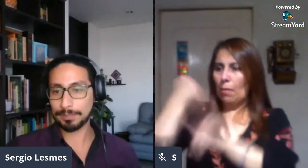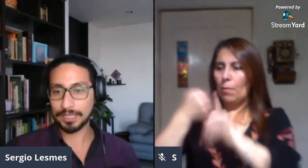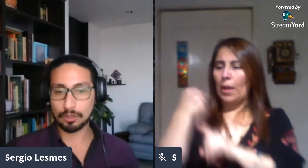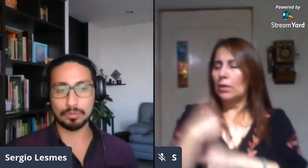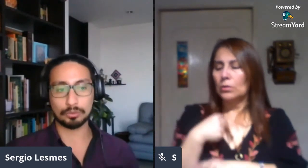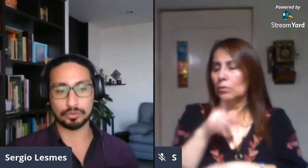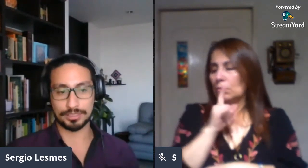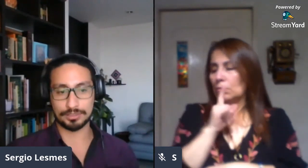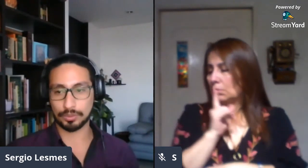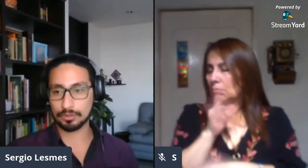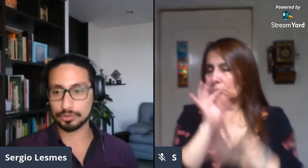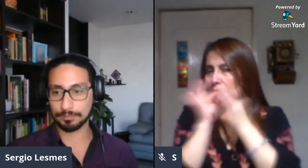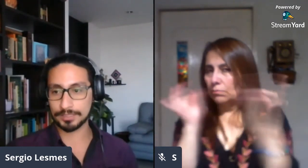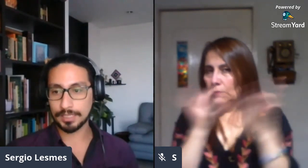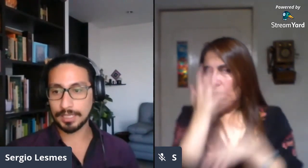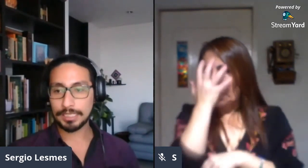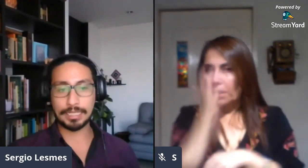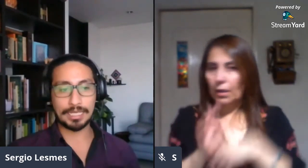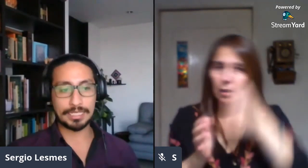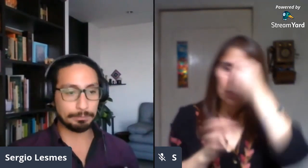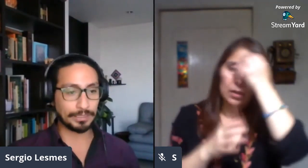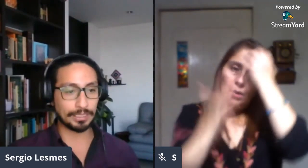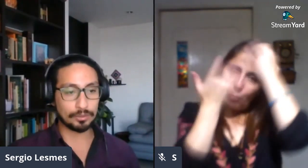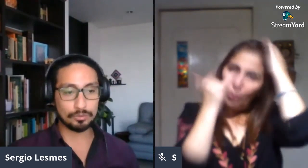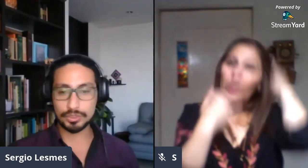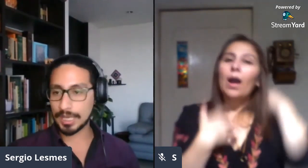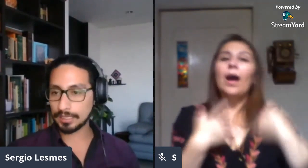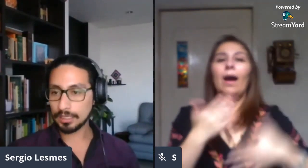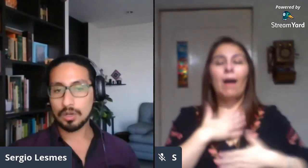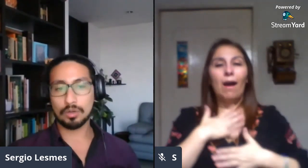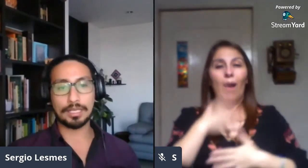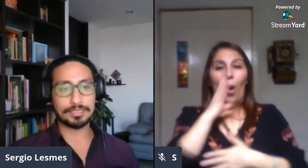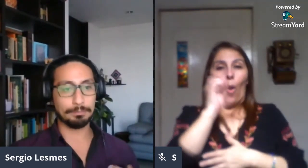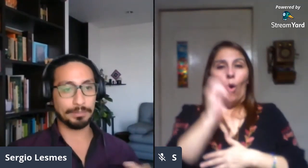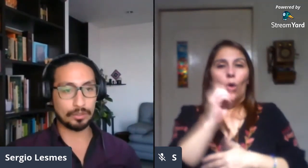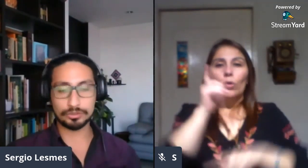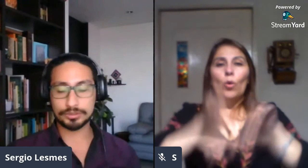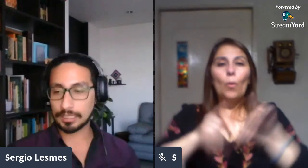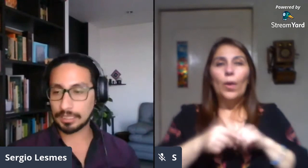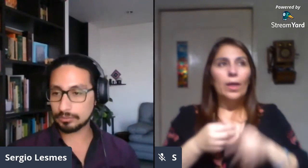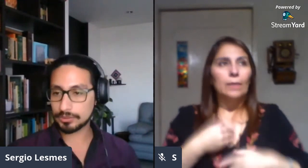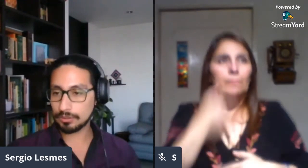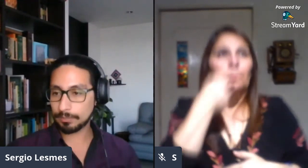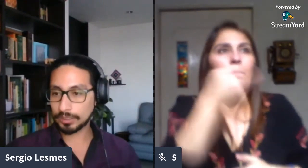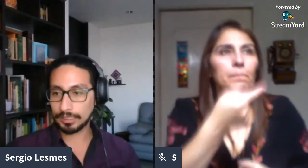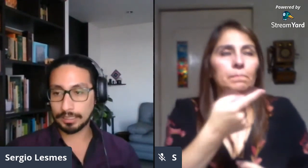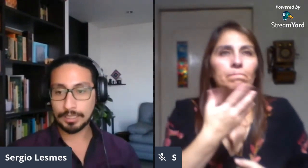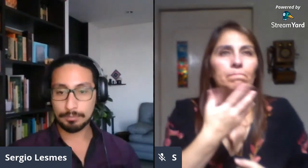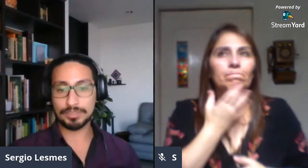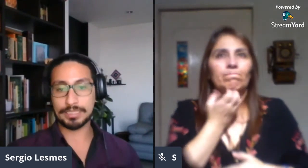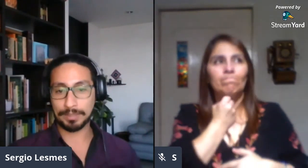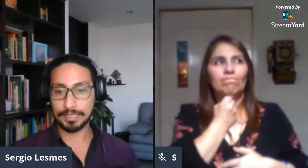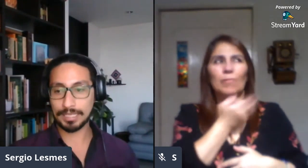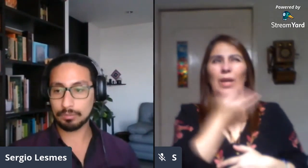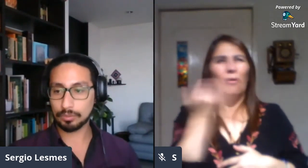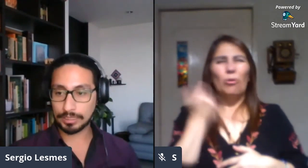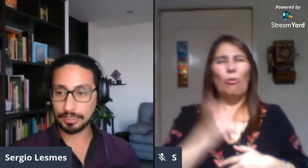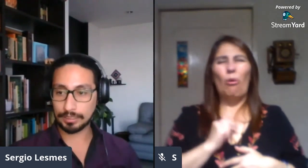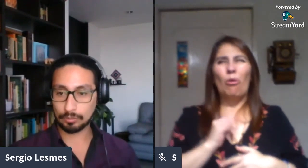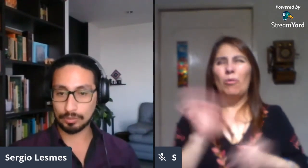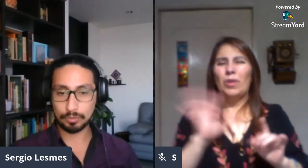que esta vez opera como autocensura a los hombres y que les impide denunciar o que les impide contar la situación porque, pues qué